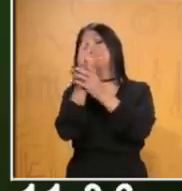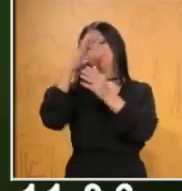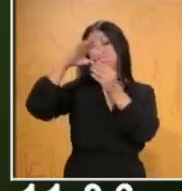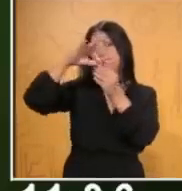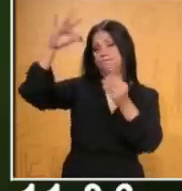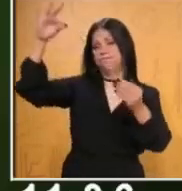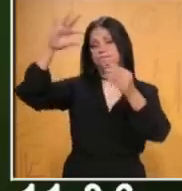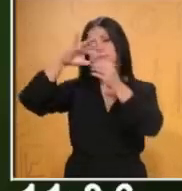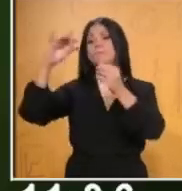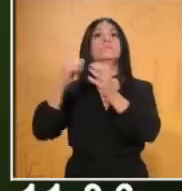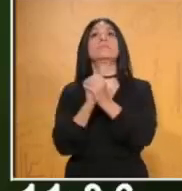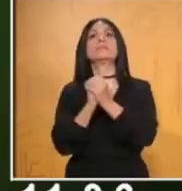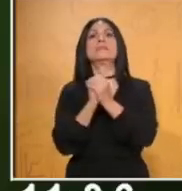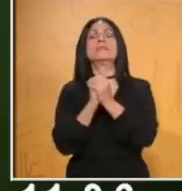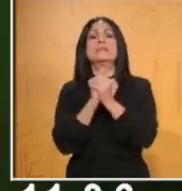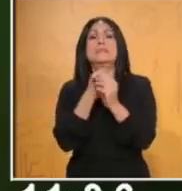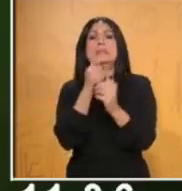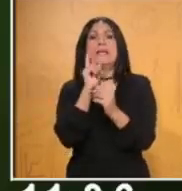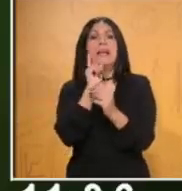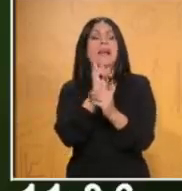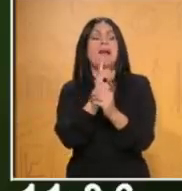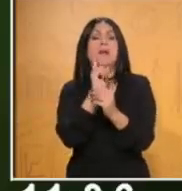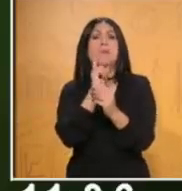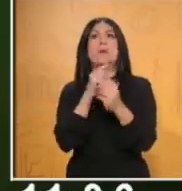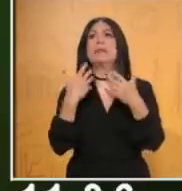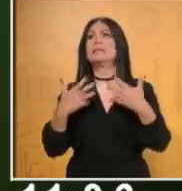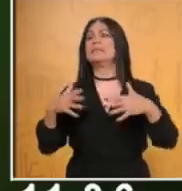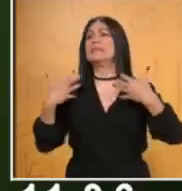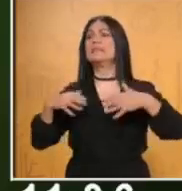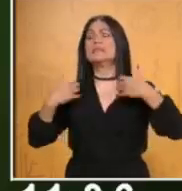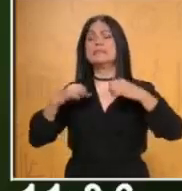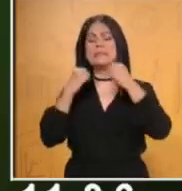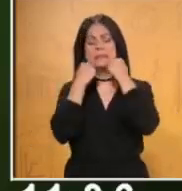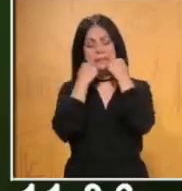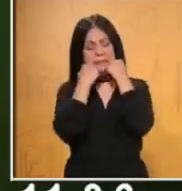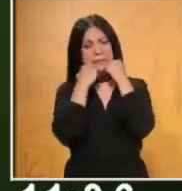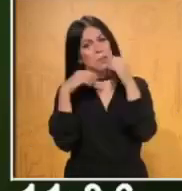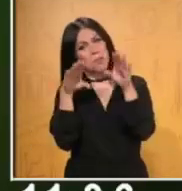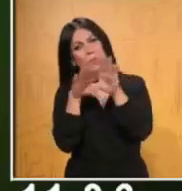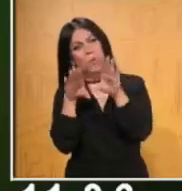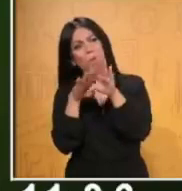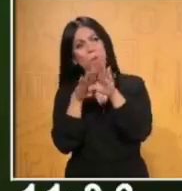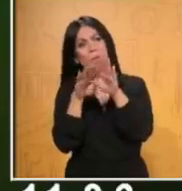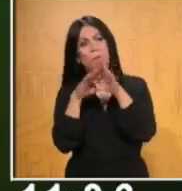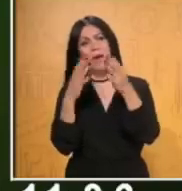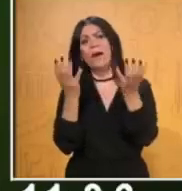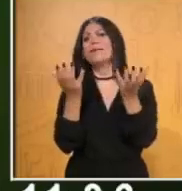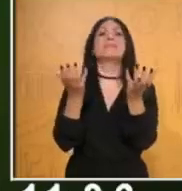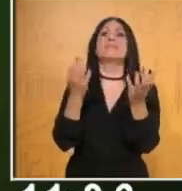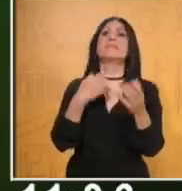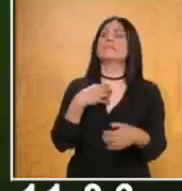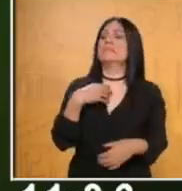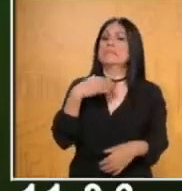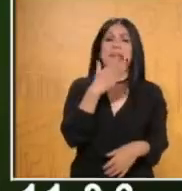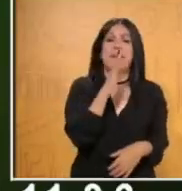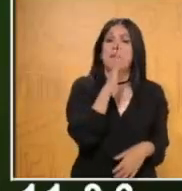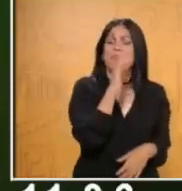La muchacha estaba desesperada, pues creía imposible cumplir la tarea.